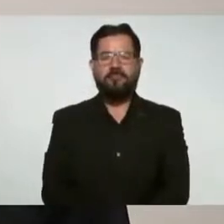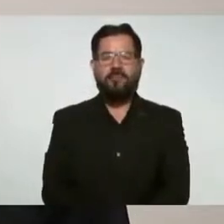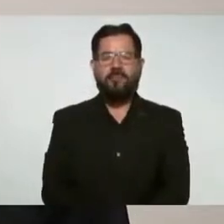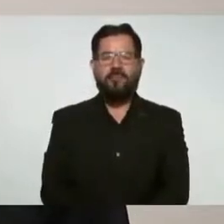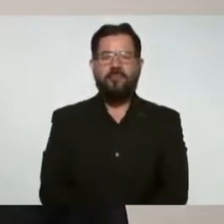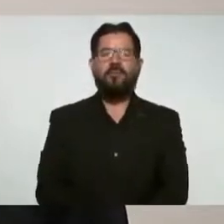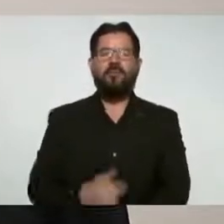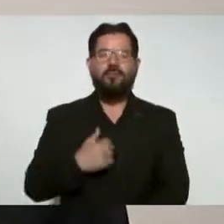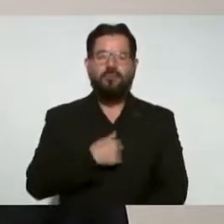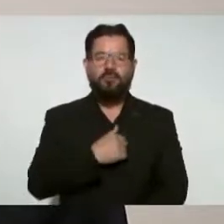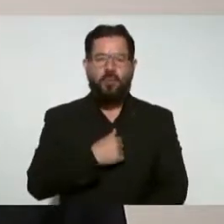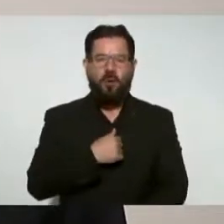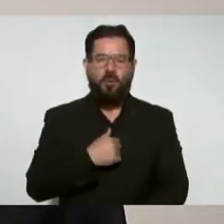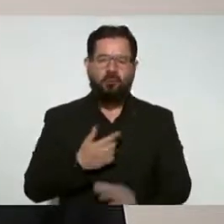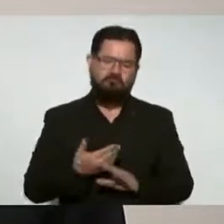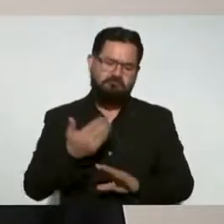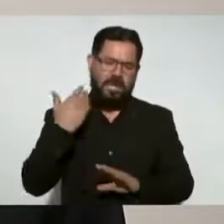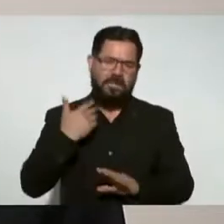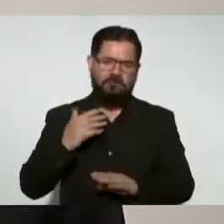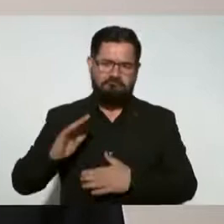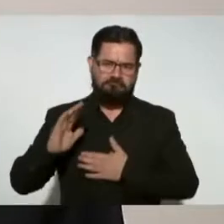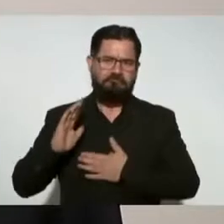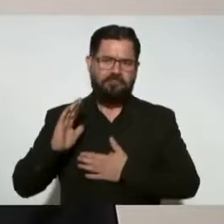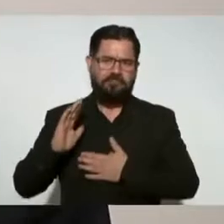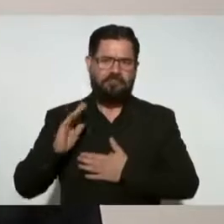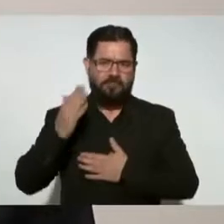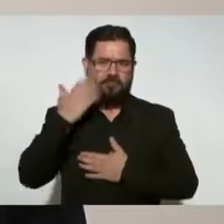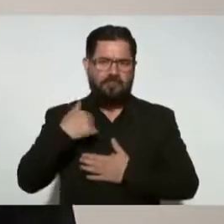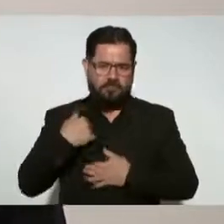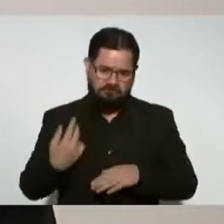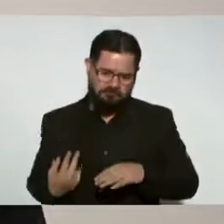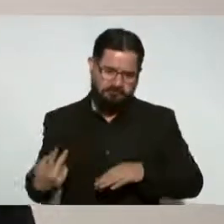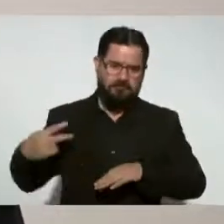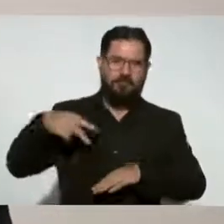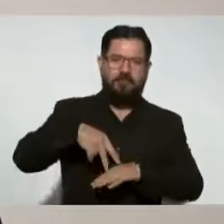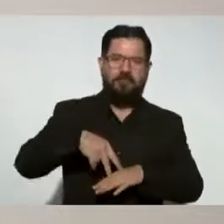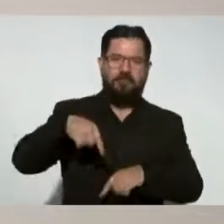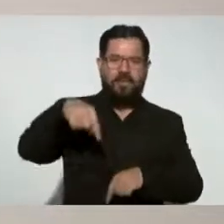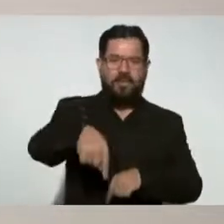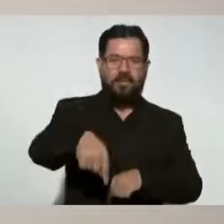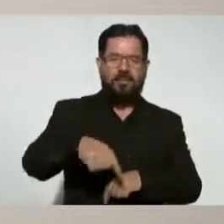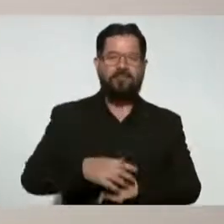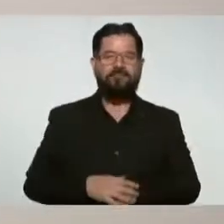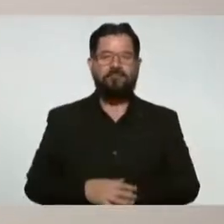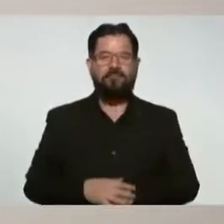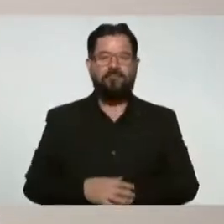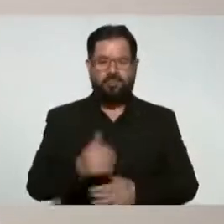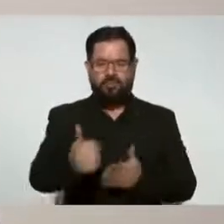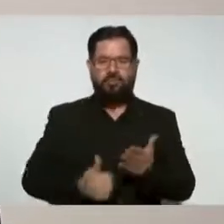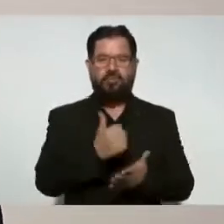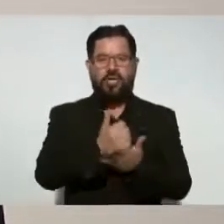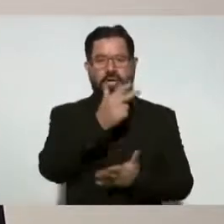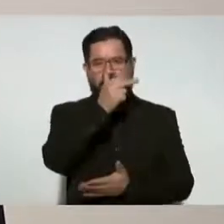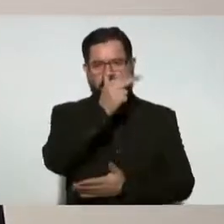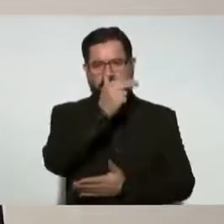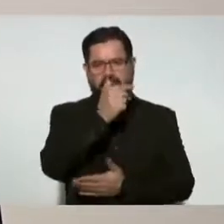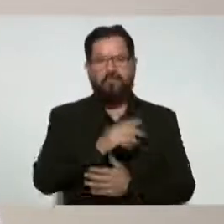Hicimos el compromiso de estar en Hermosillo con